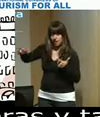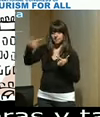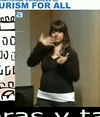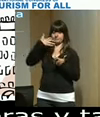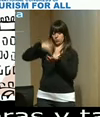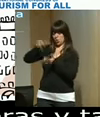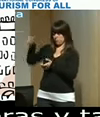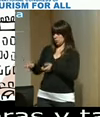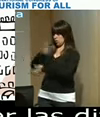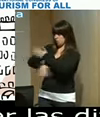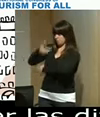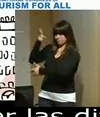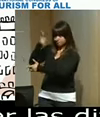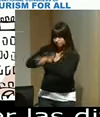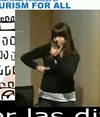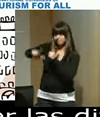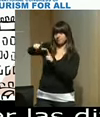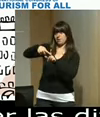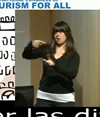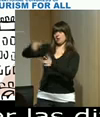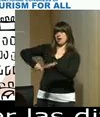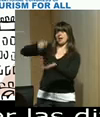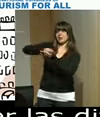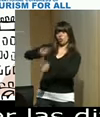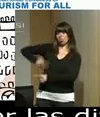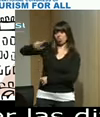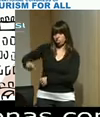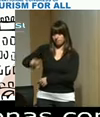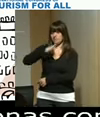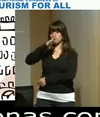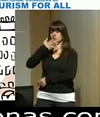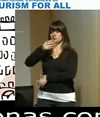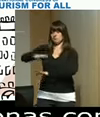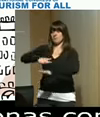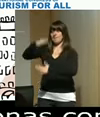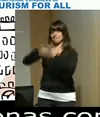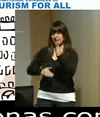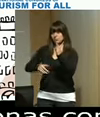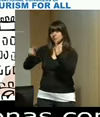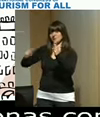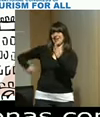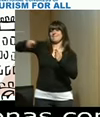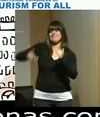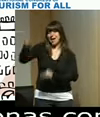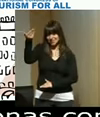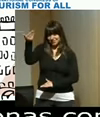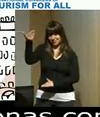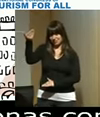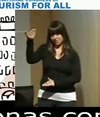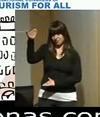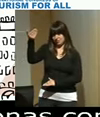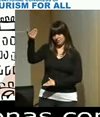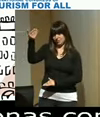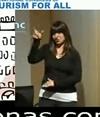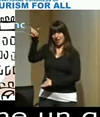supone un gasto extraordinario. A menor movilidad, mayor gasto. Las personas con discapacidad se gastan